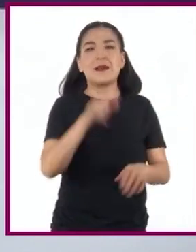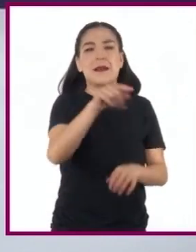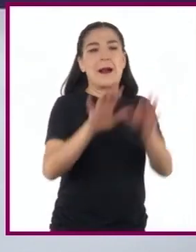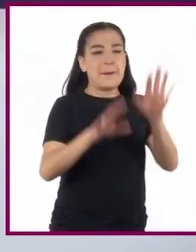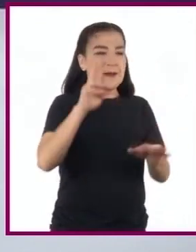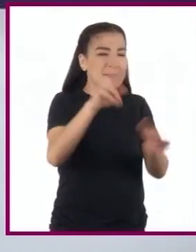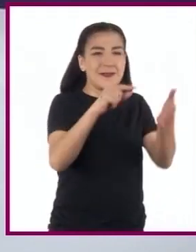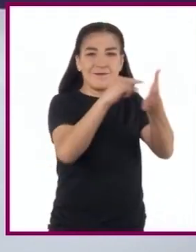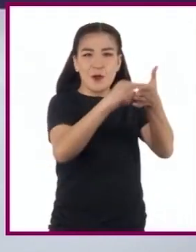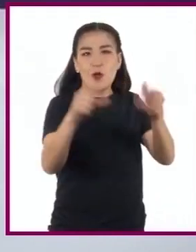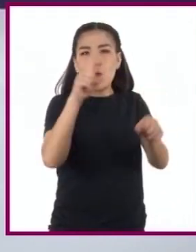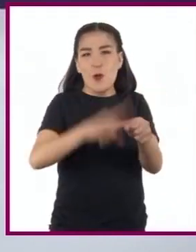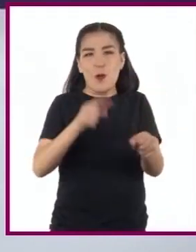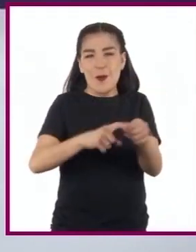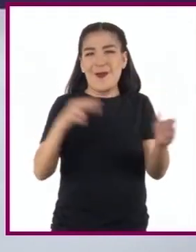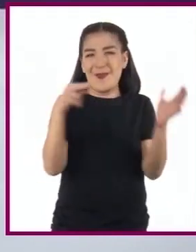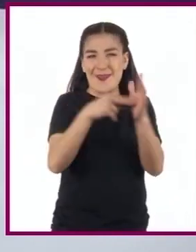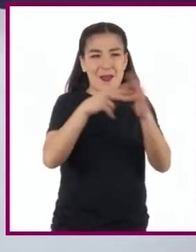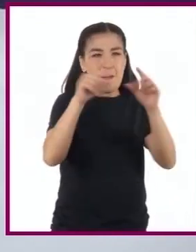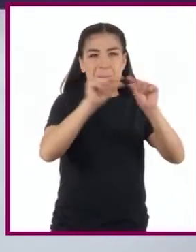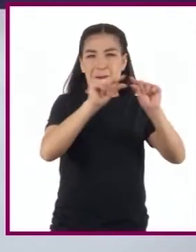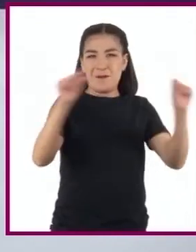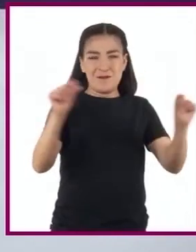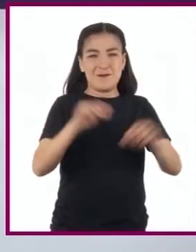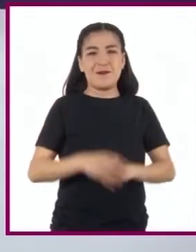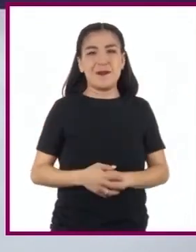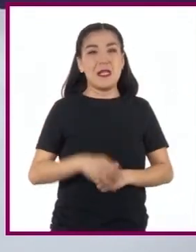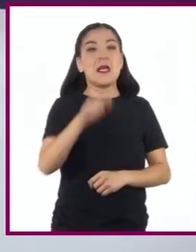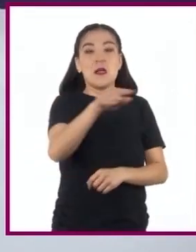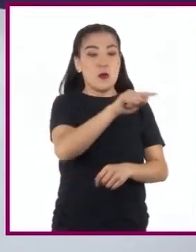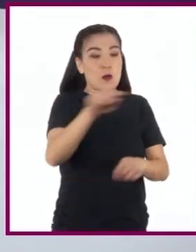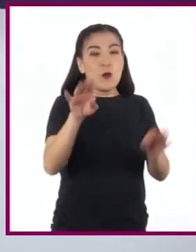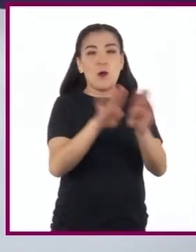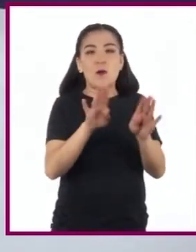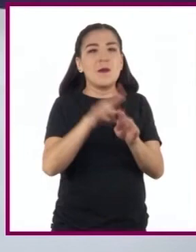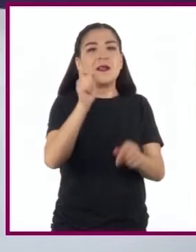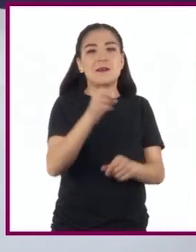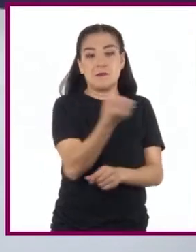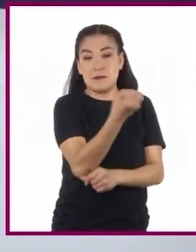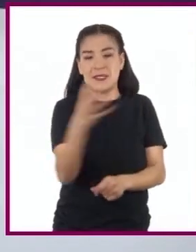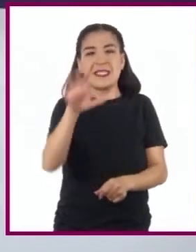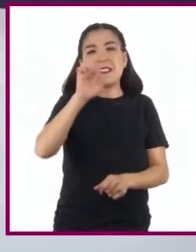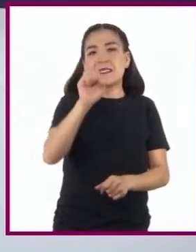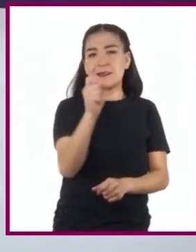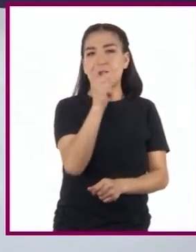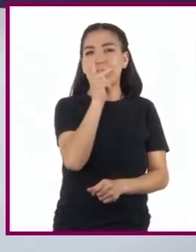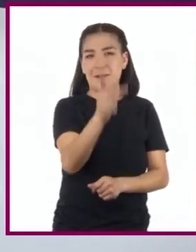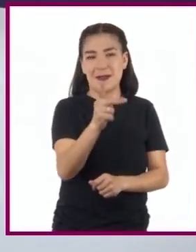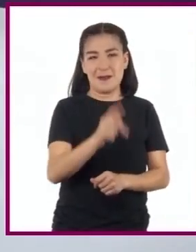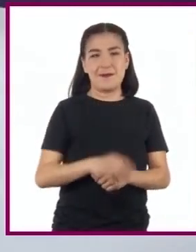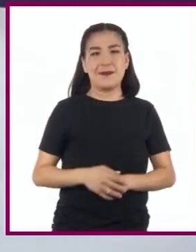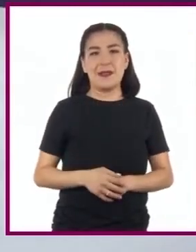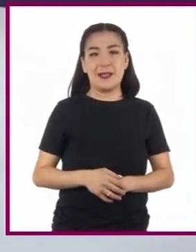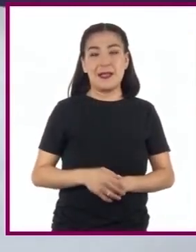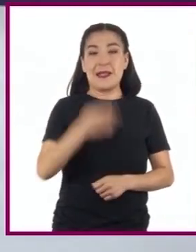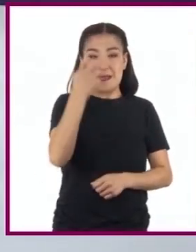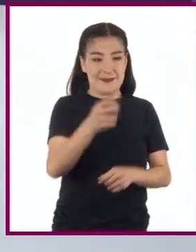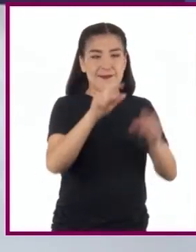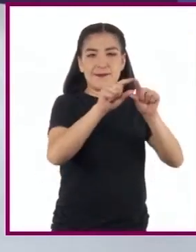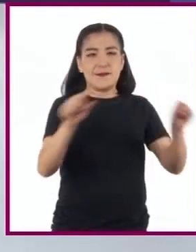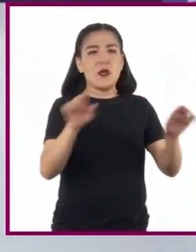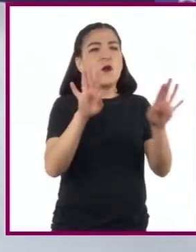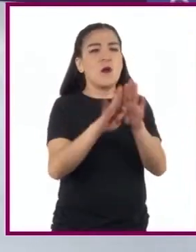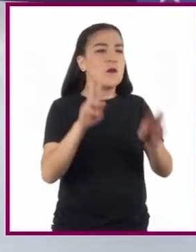negritas. Su extensión ideal no debe sobrepasar las 60 palabras. Este apartado se